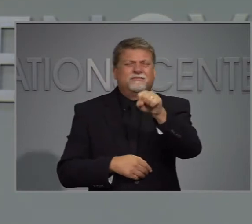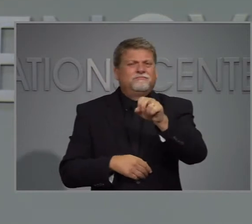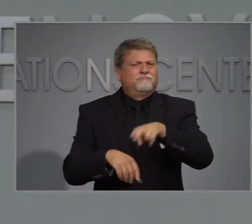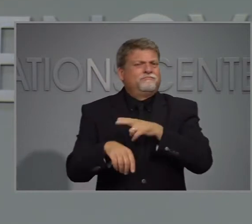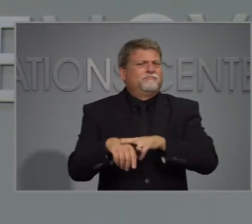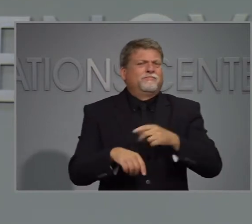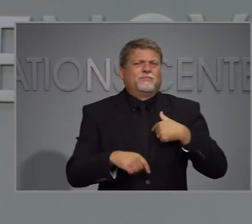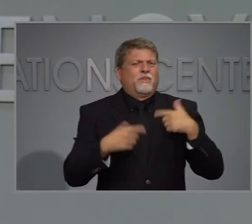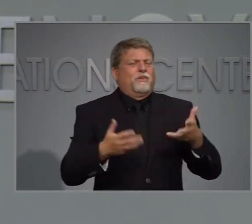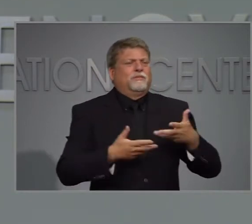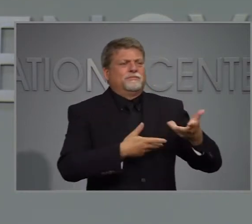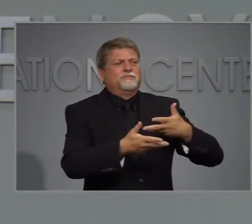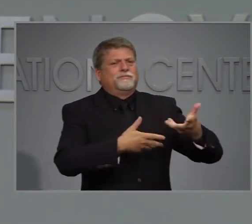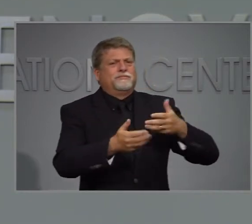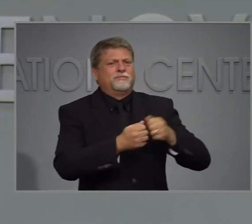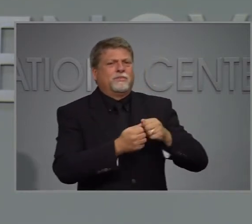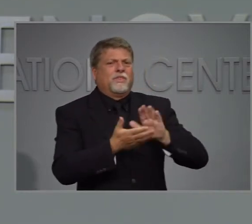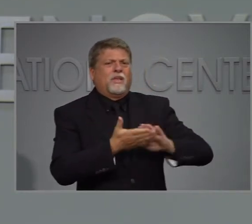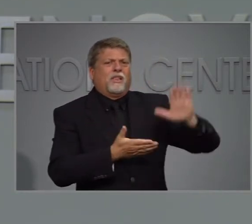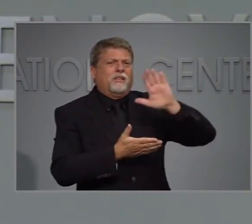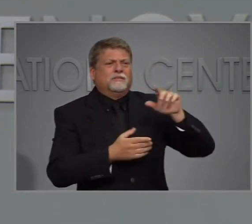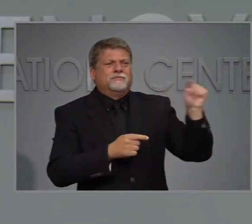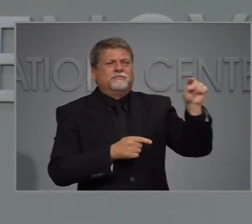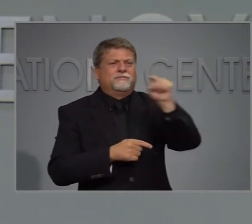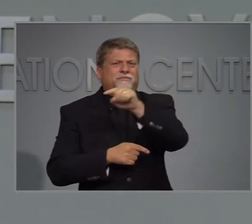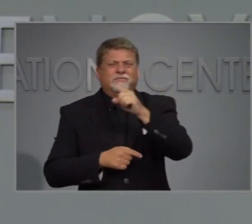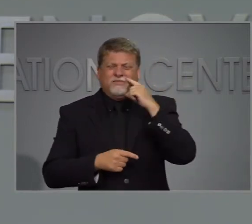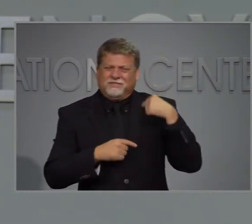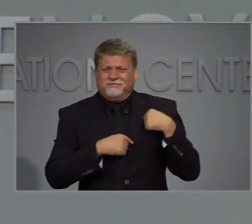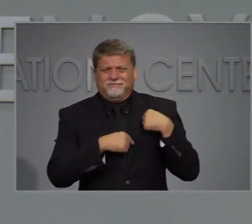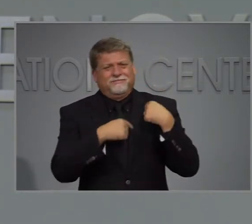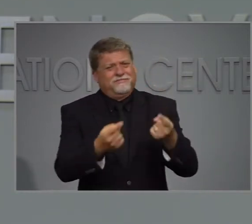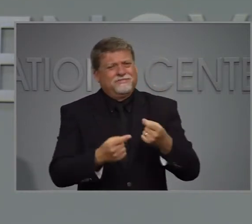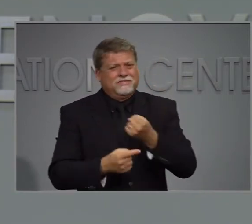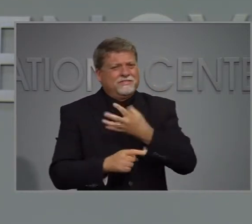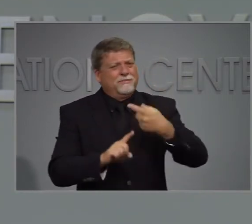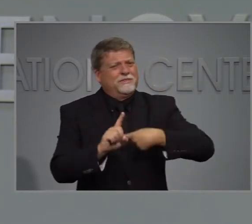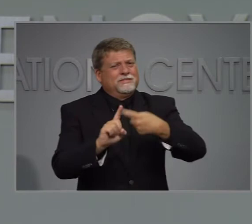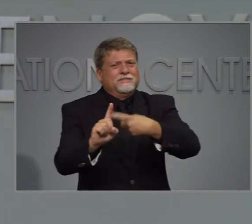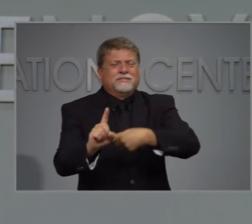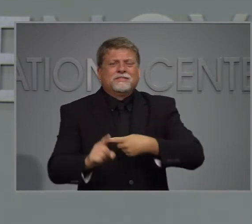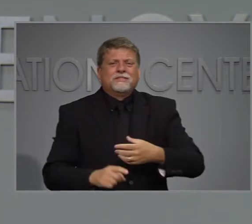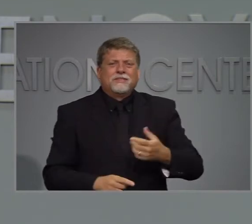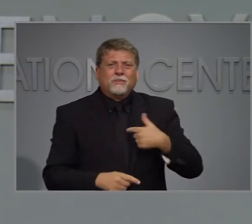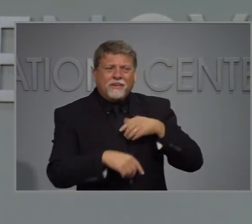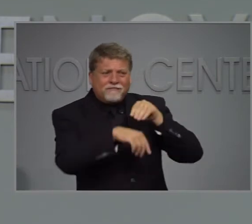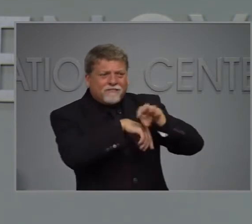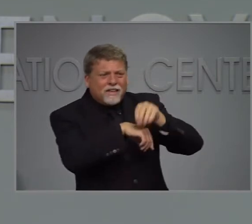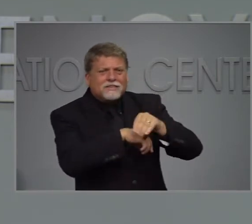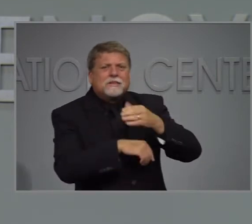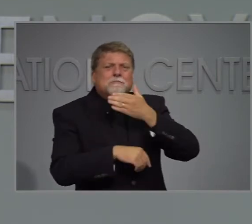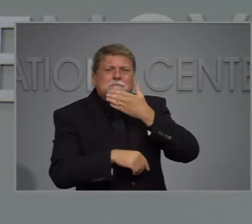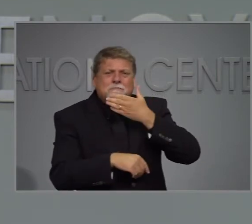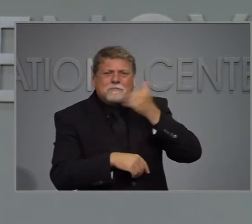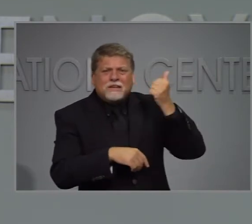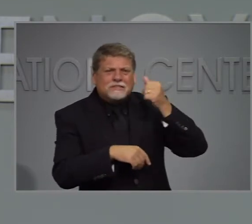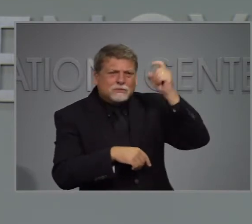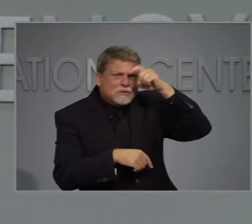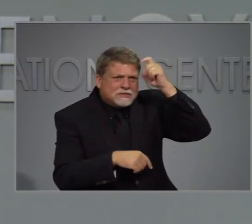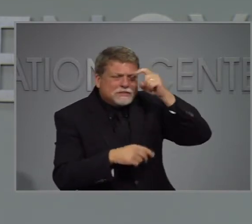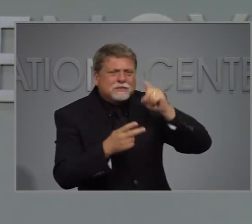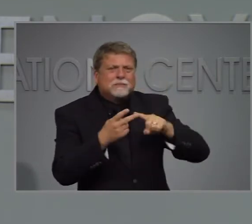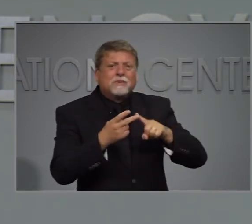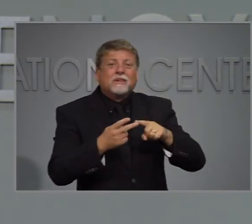Sí, hemos estado colaborando con los representantes de educación superior por varios meses en mejores prácticas y